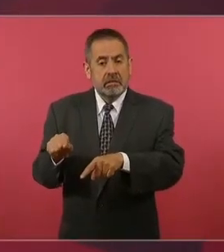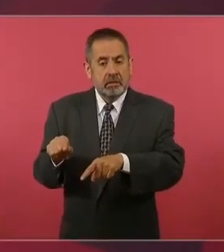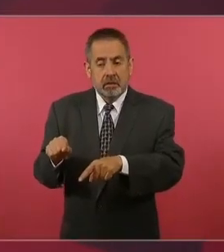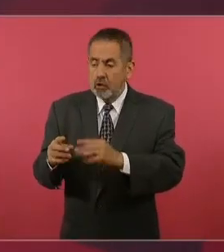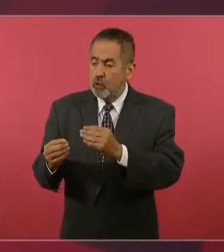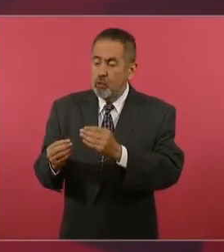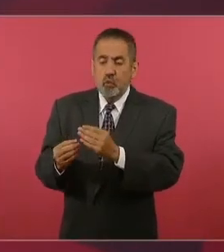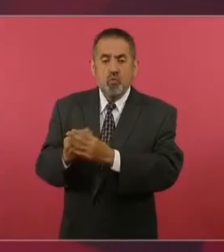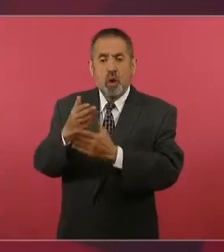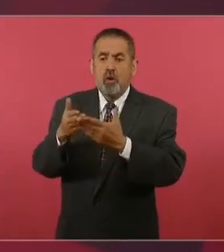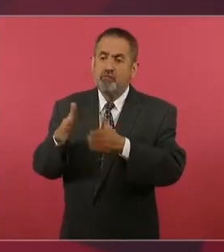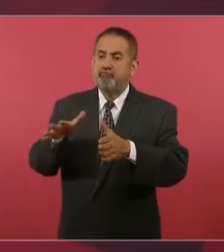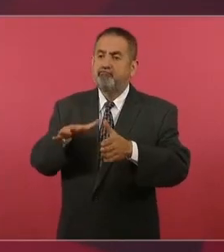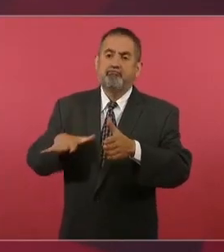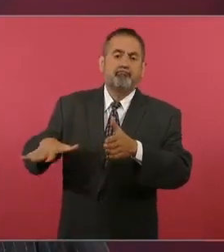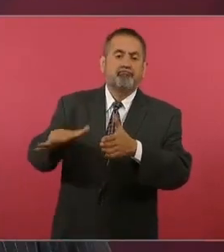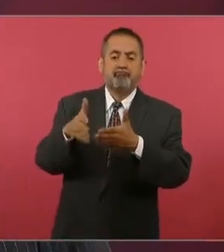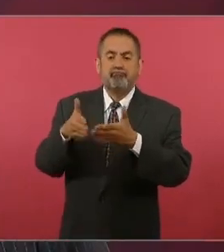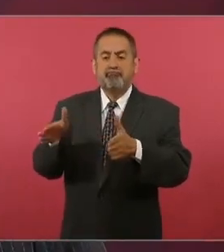una nueva zona